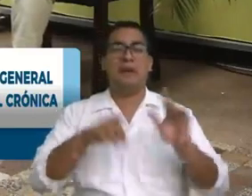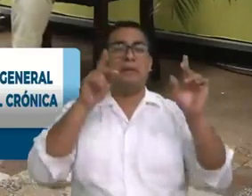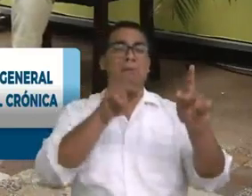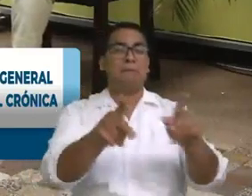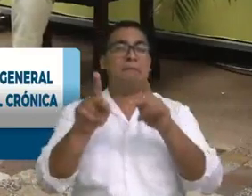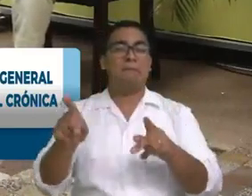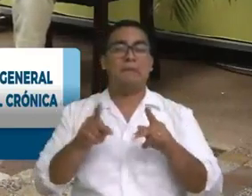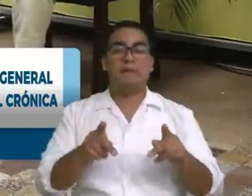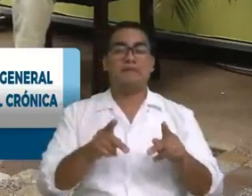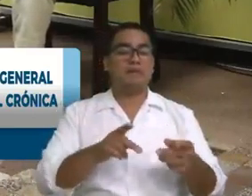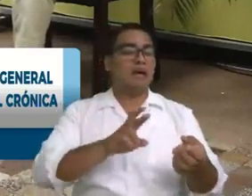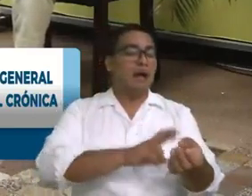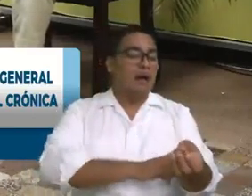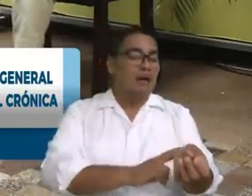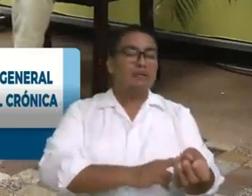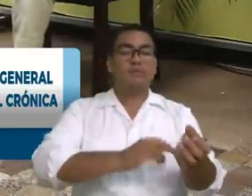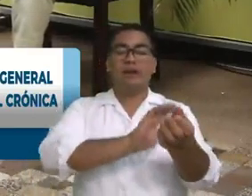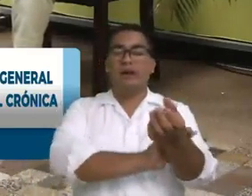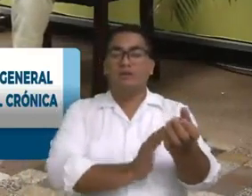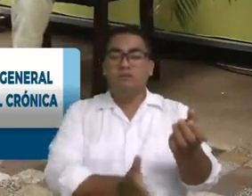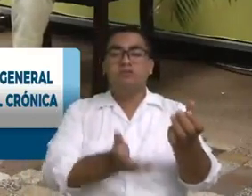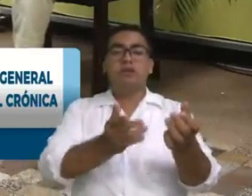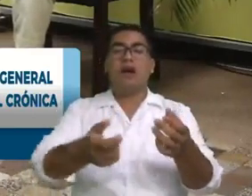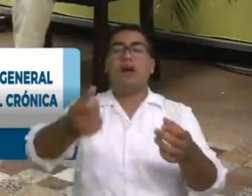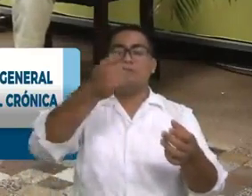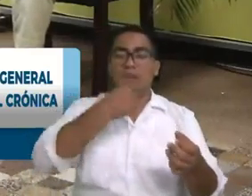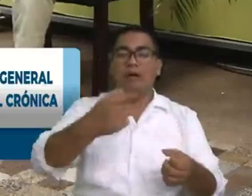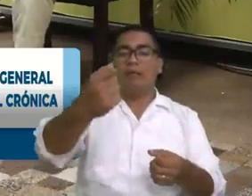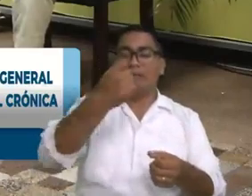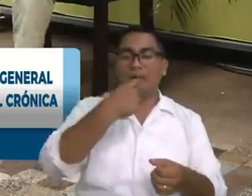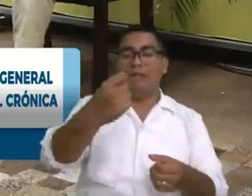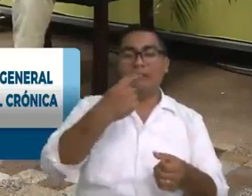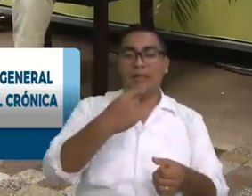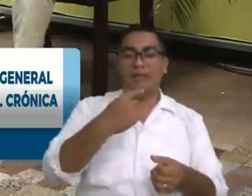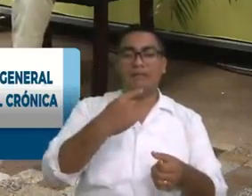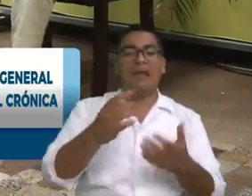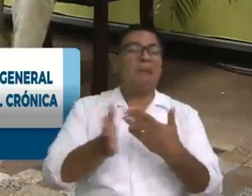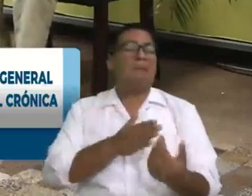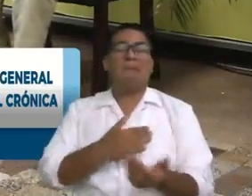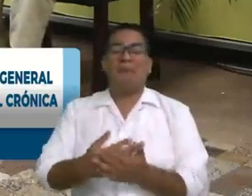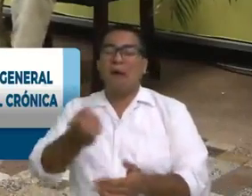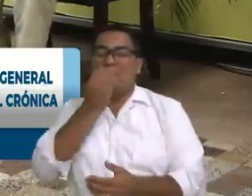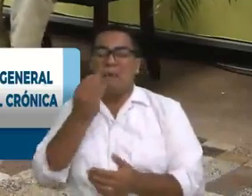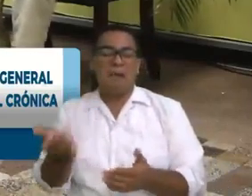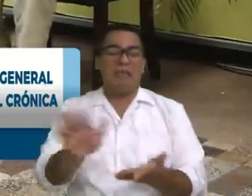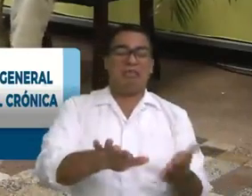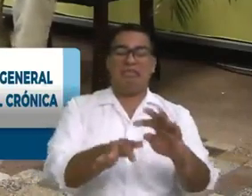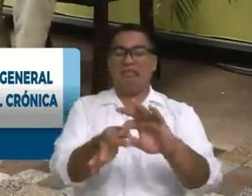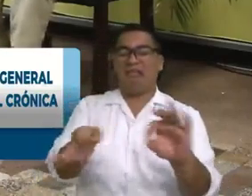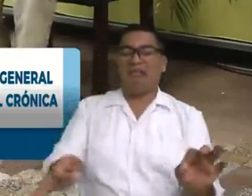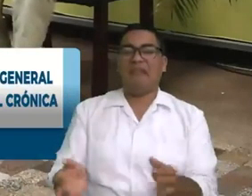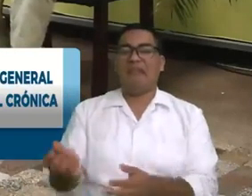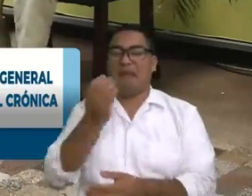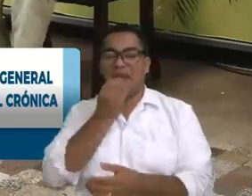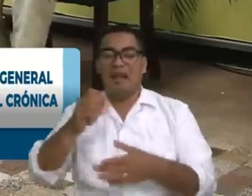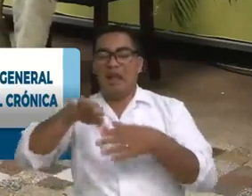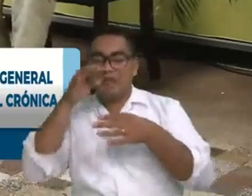tomando tratamientos y tratamientos, ¿verdad? Y lleva la misma rutina de alimentos. Entonces, tiene que